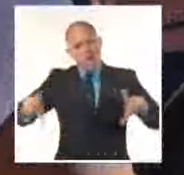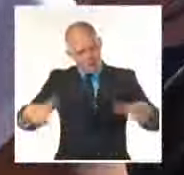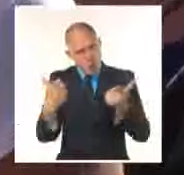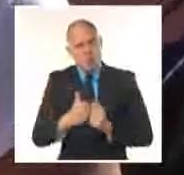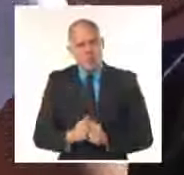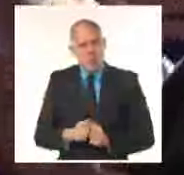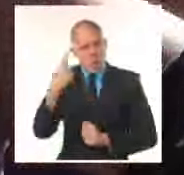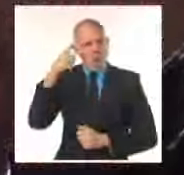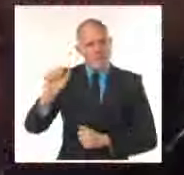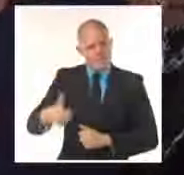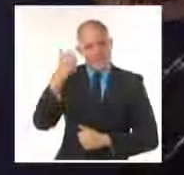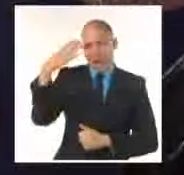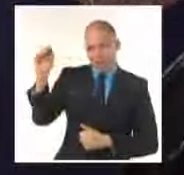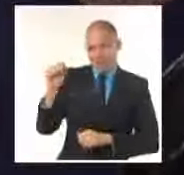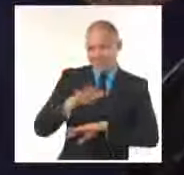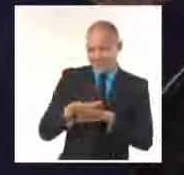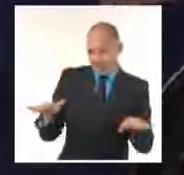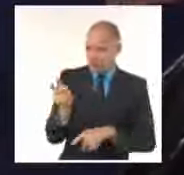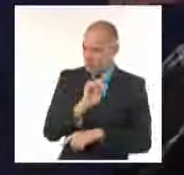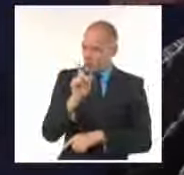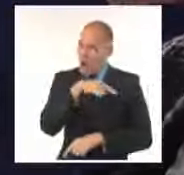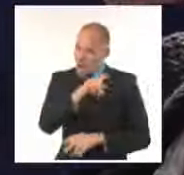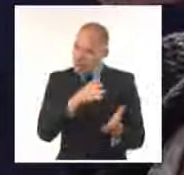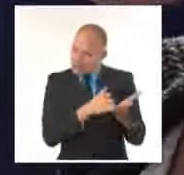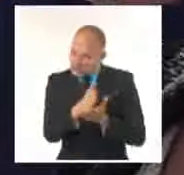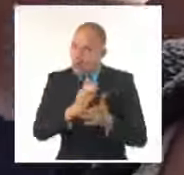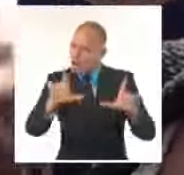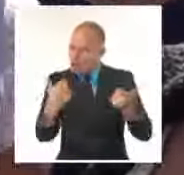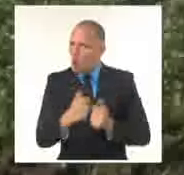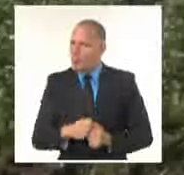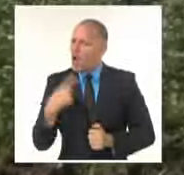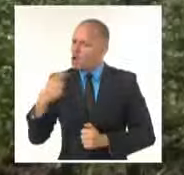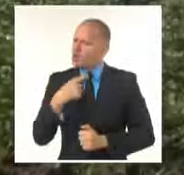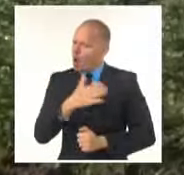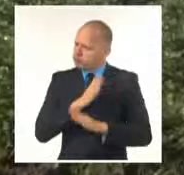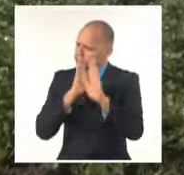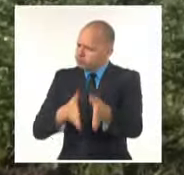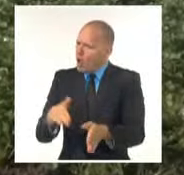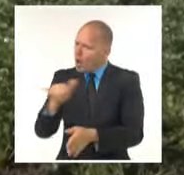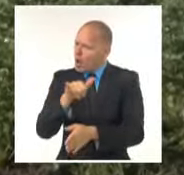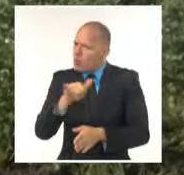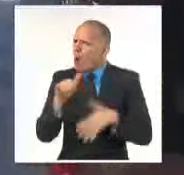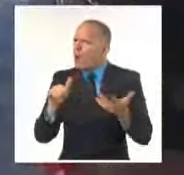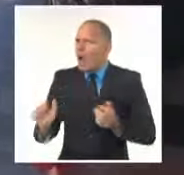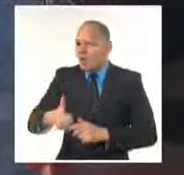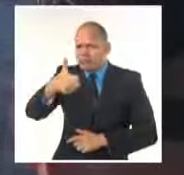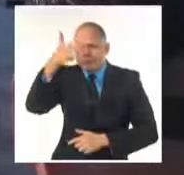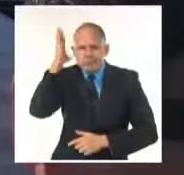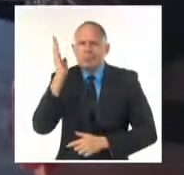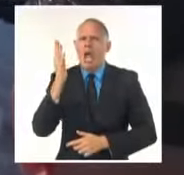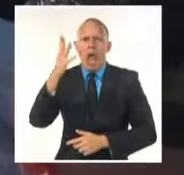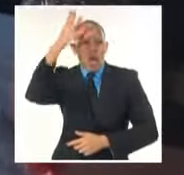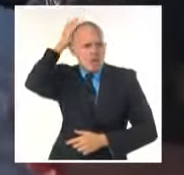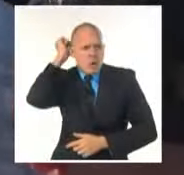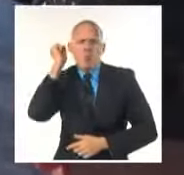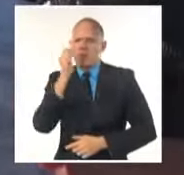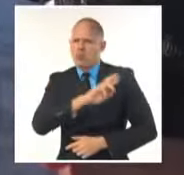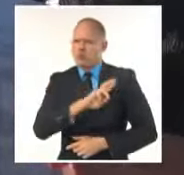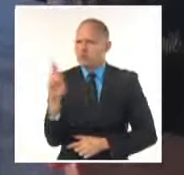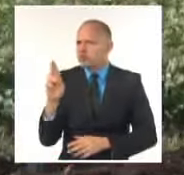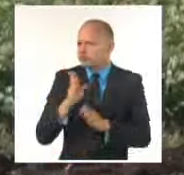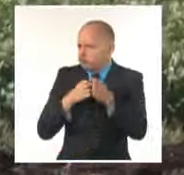sobre todas las cosas. Aquí con Díaz-Canel, con Raúl y con la revolución. En Mayarí, como en todos los municipios del país, queda mucho por